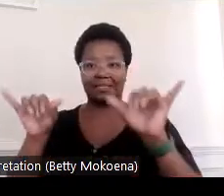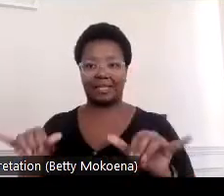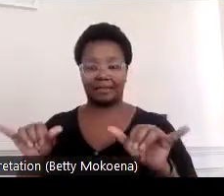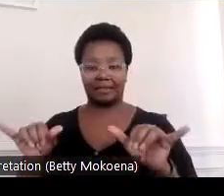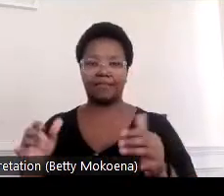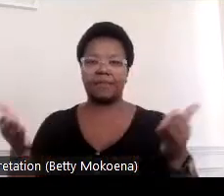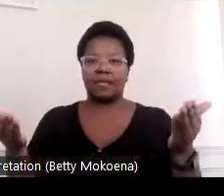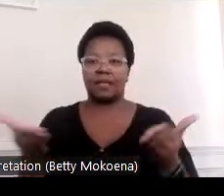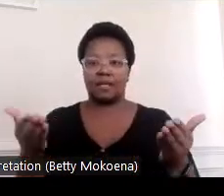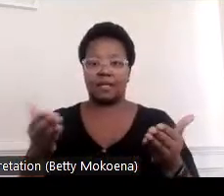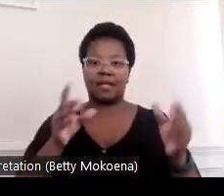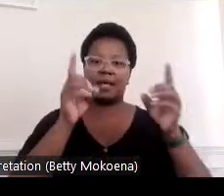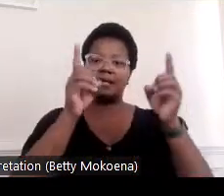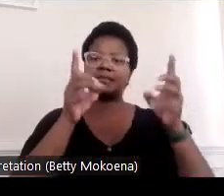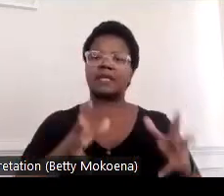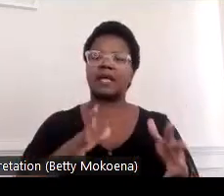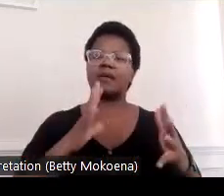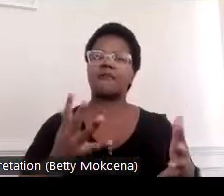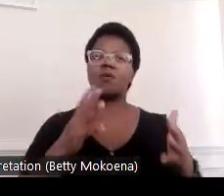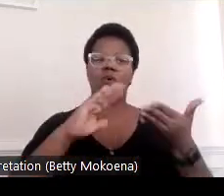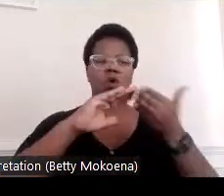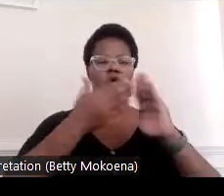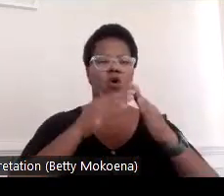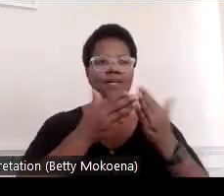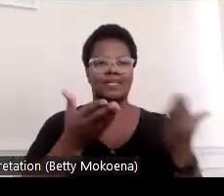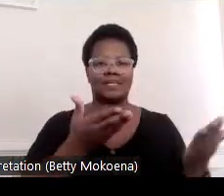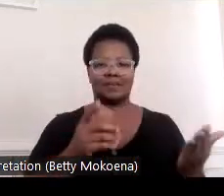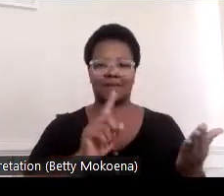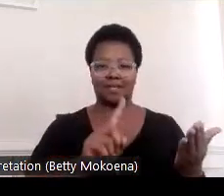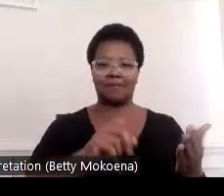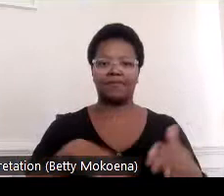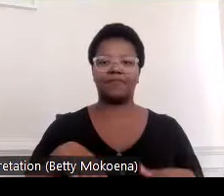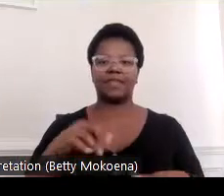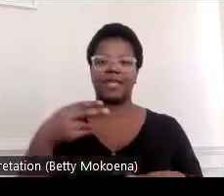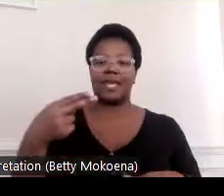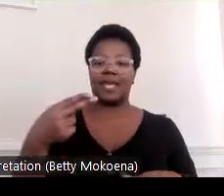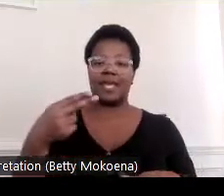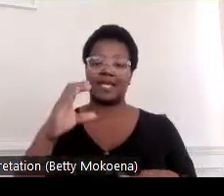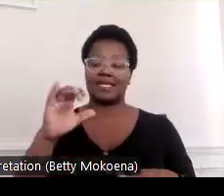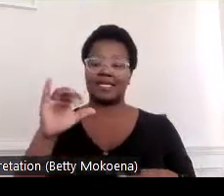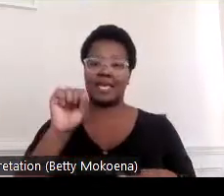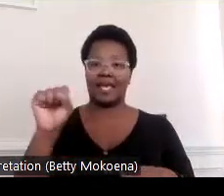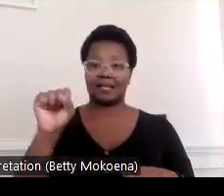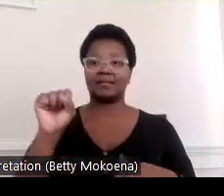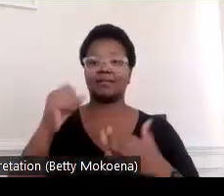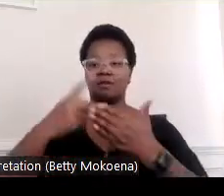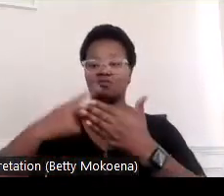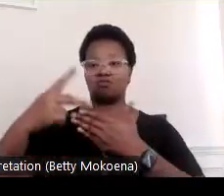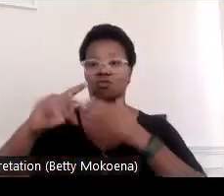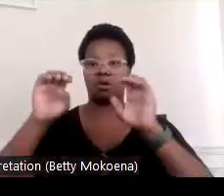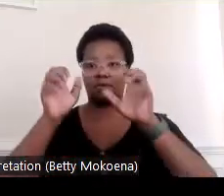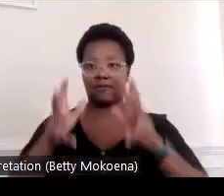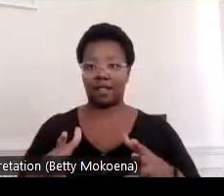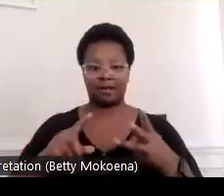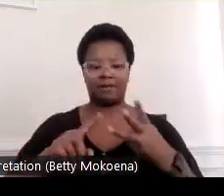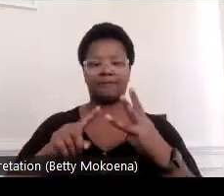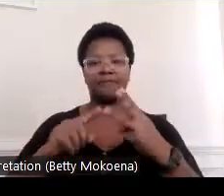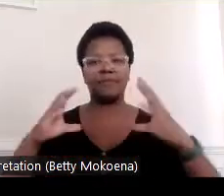de hecho tenemos un director de servicios comunitarios un